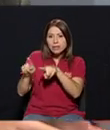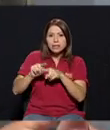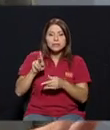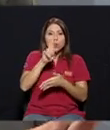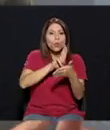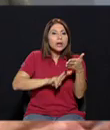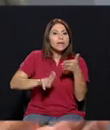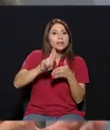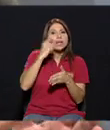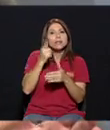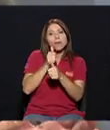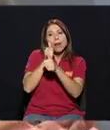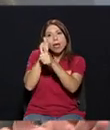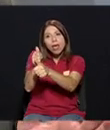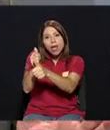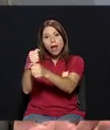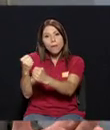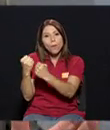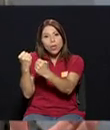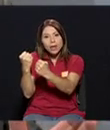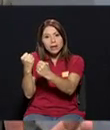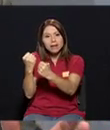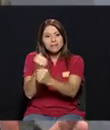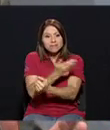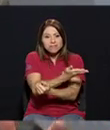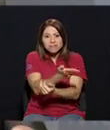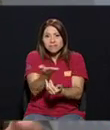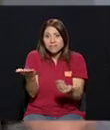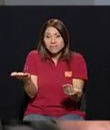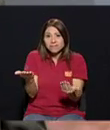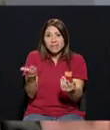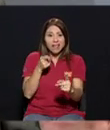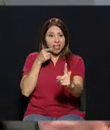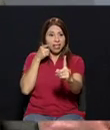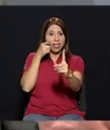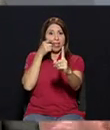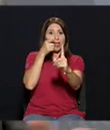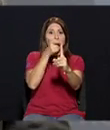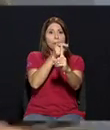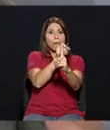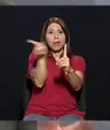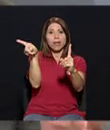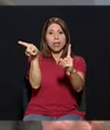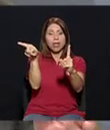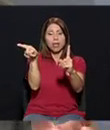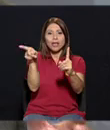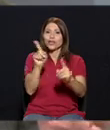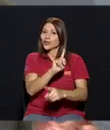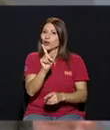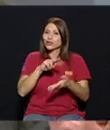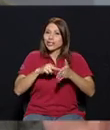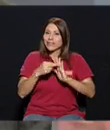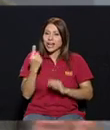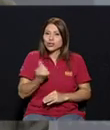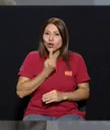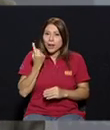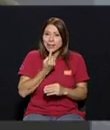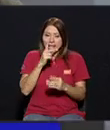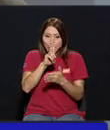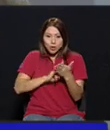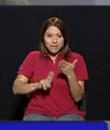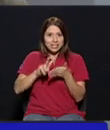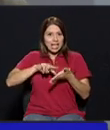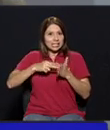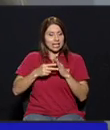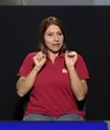estado sometida al poder. Son sociedades que a veces pierden su derrotero. Yo no estoy diciendo que solo la universidad